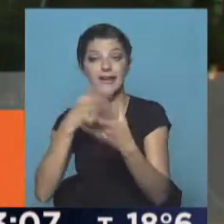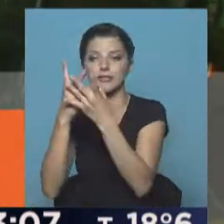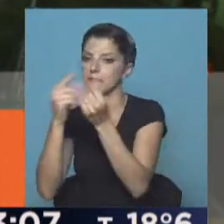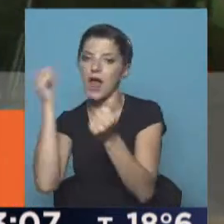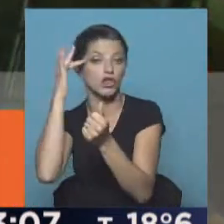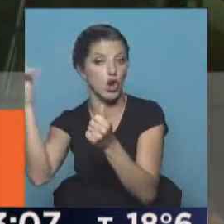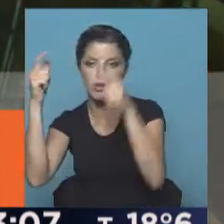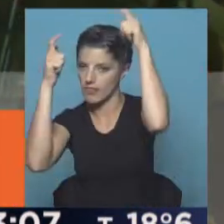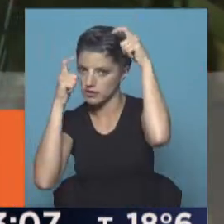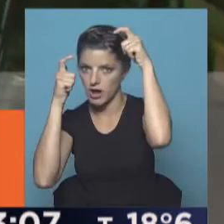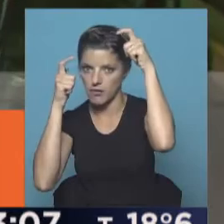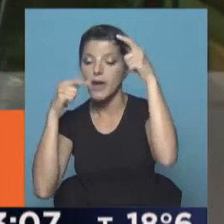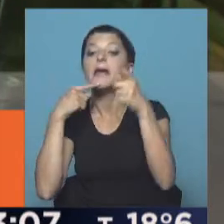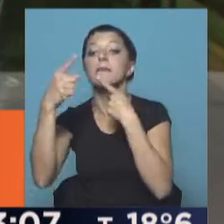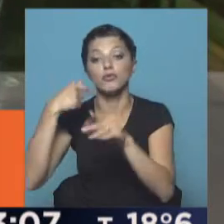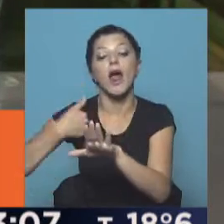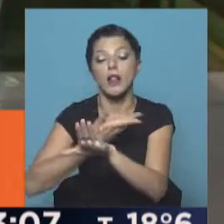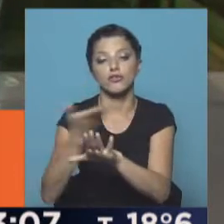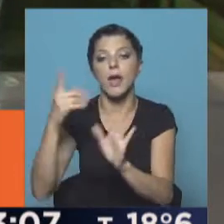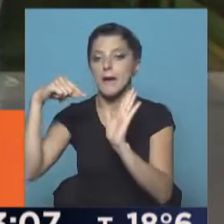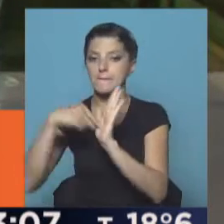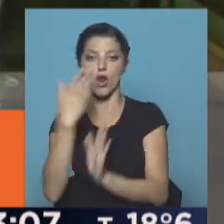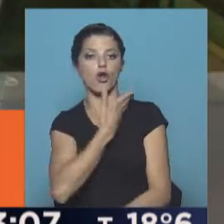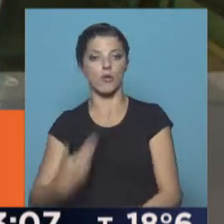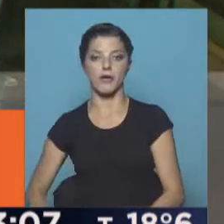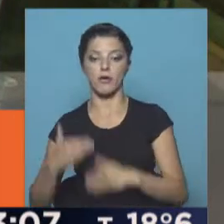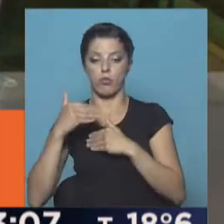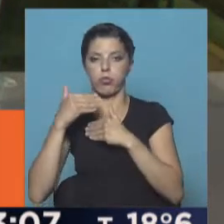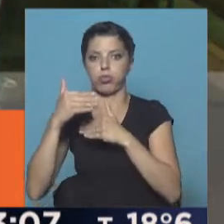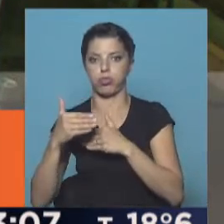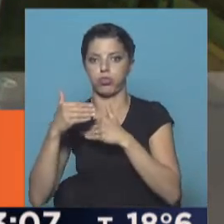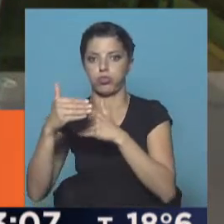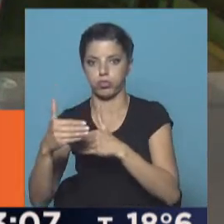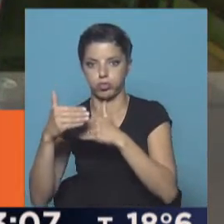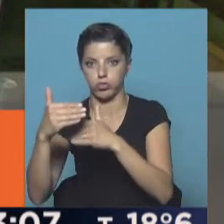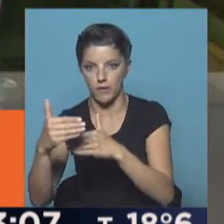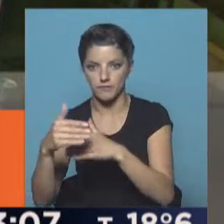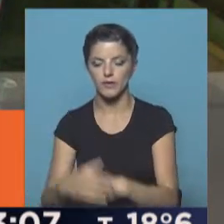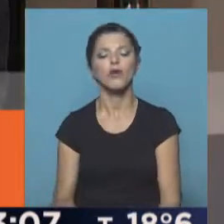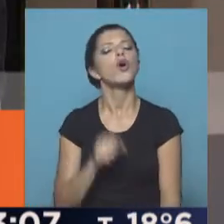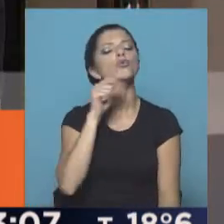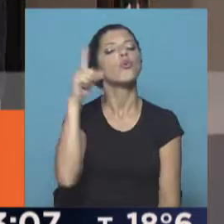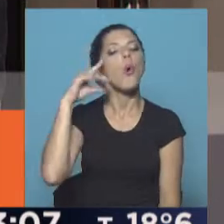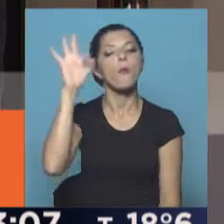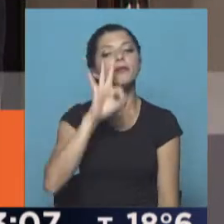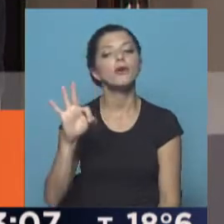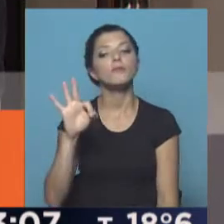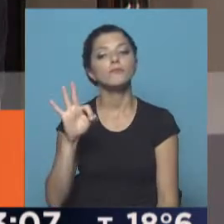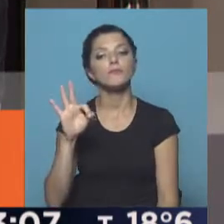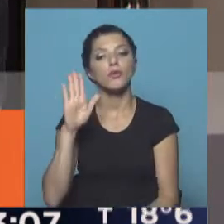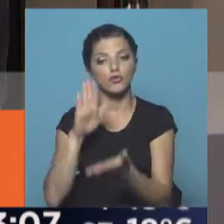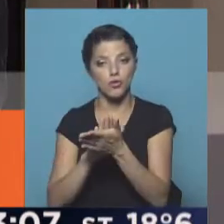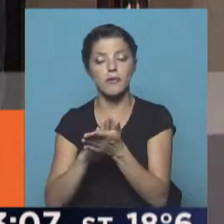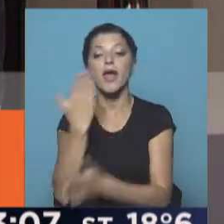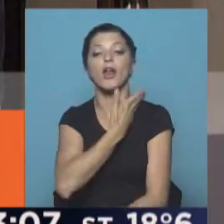voto popular, sin embargo, el gobierno finalmente lo estiró. ¿Cuál es tu opinión sobre esa situación, sobre, digamos, la posición del gobierno